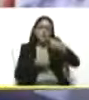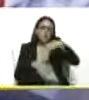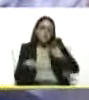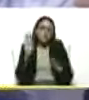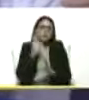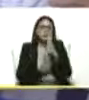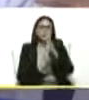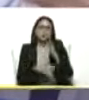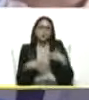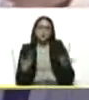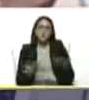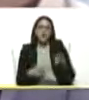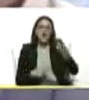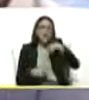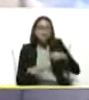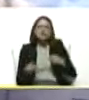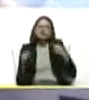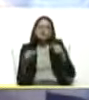Y ese es un empeño.